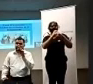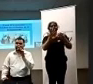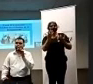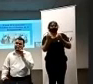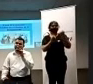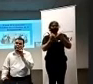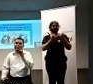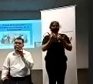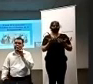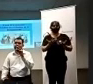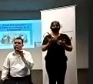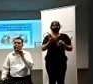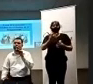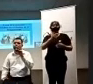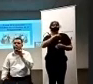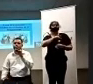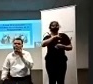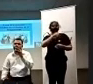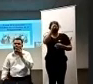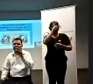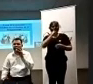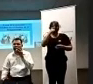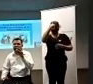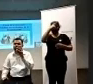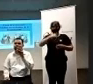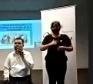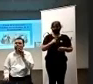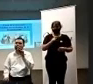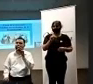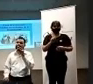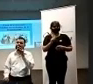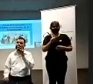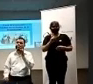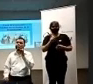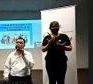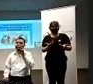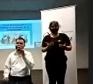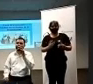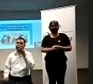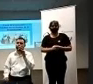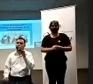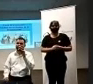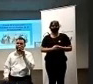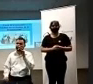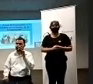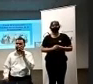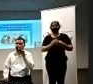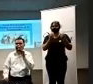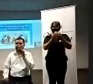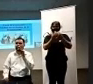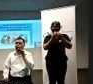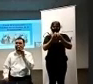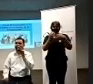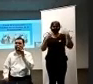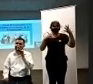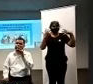Tuvimos una psicosis en un principio de todos, porque todos entramos en una psicosis, incluso de gente que se compró alcohol, que estaba por su casa, que llenó el alcohol